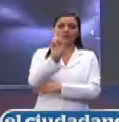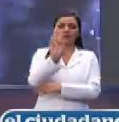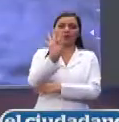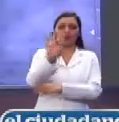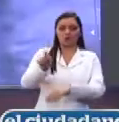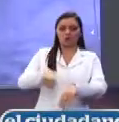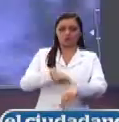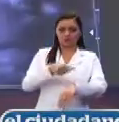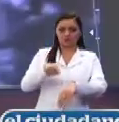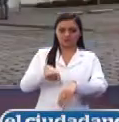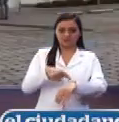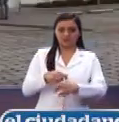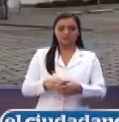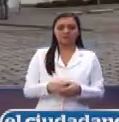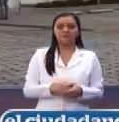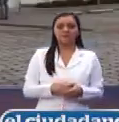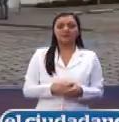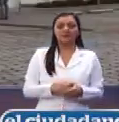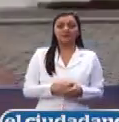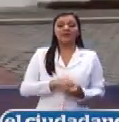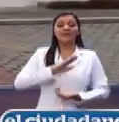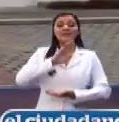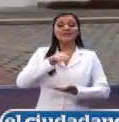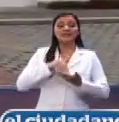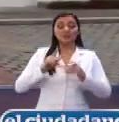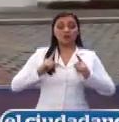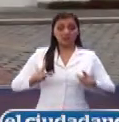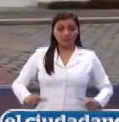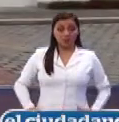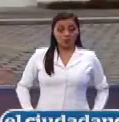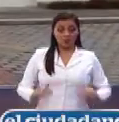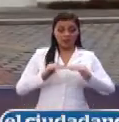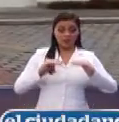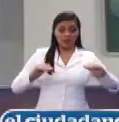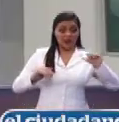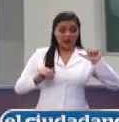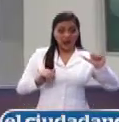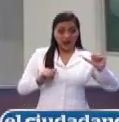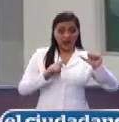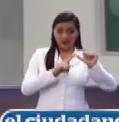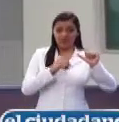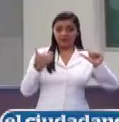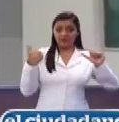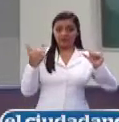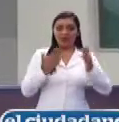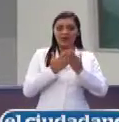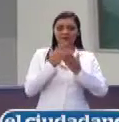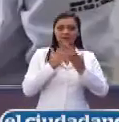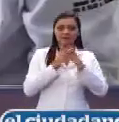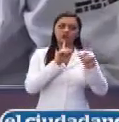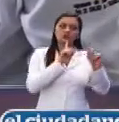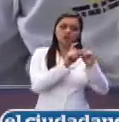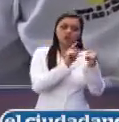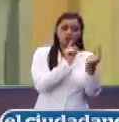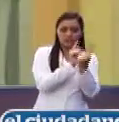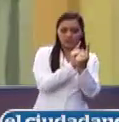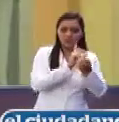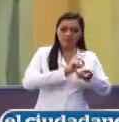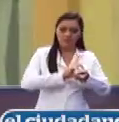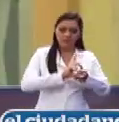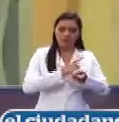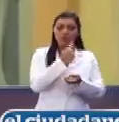día en un centro de salud tipo a los ciudadanos acceden a los servicios de consulta externa odontología